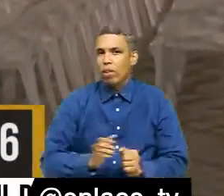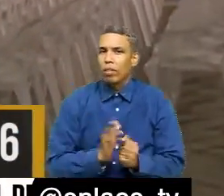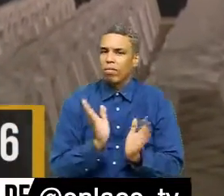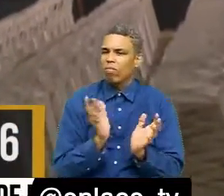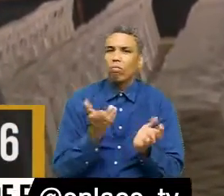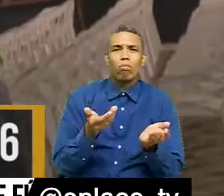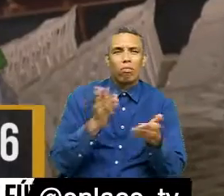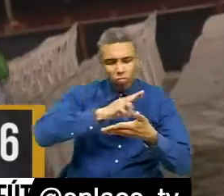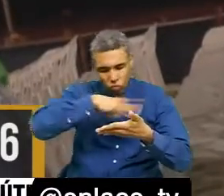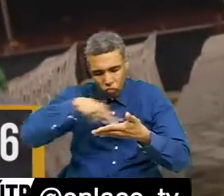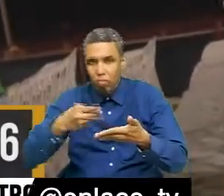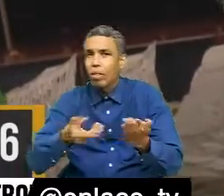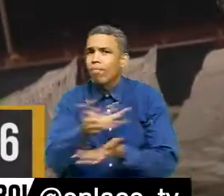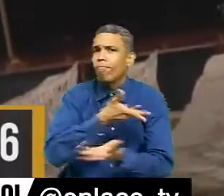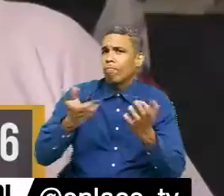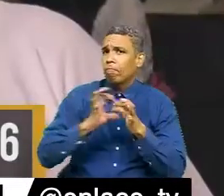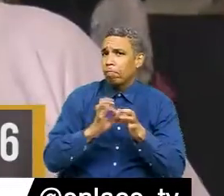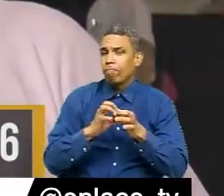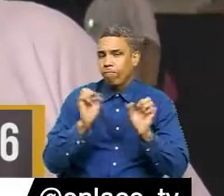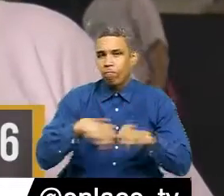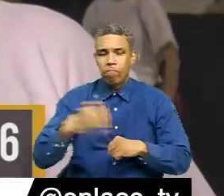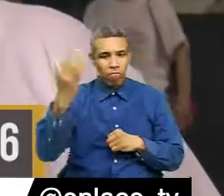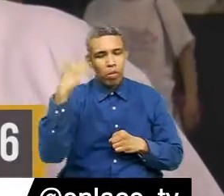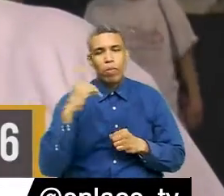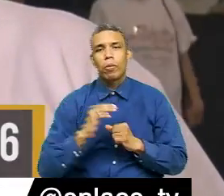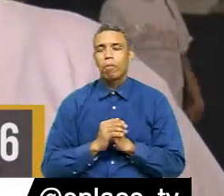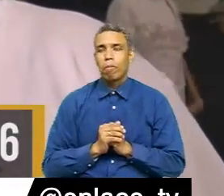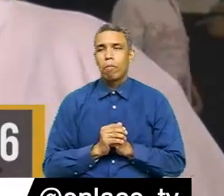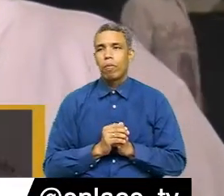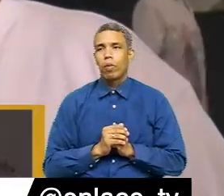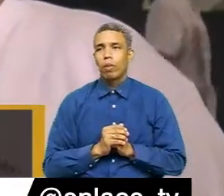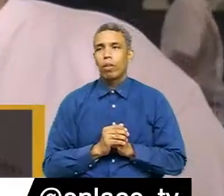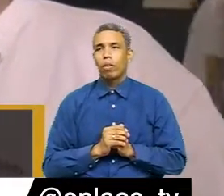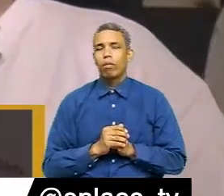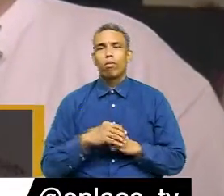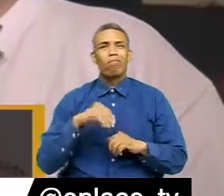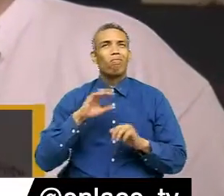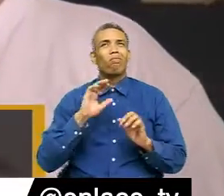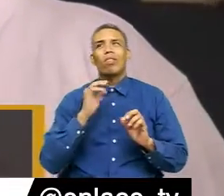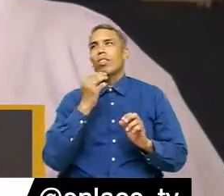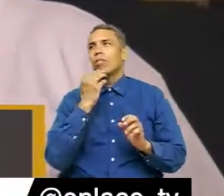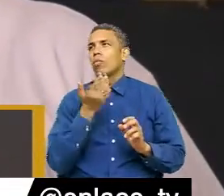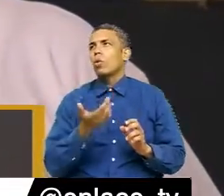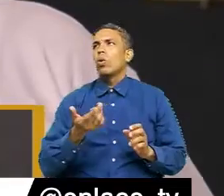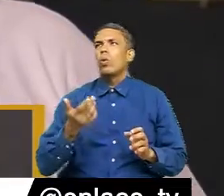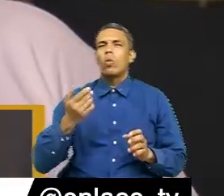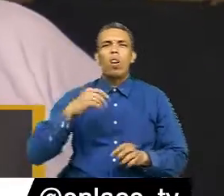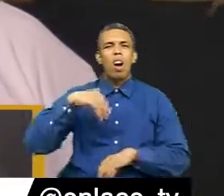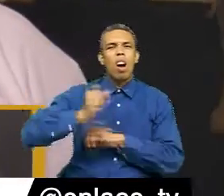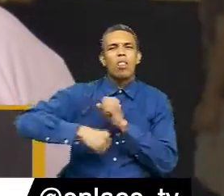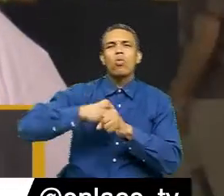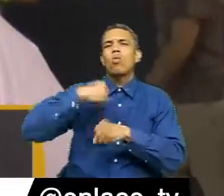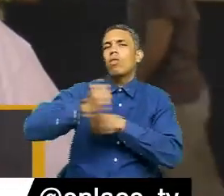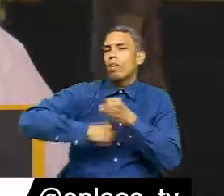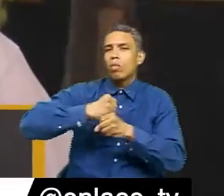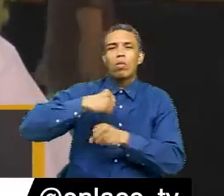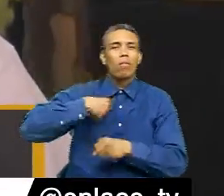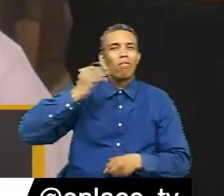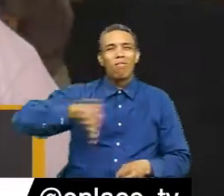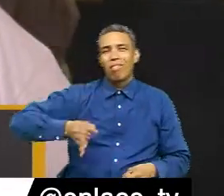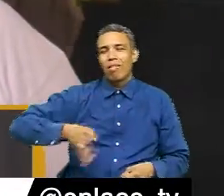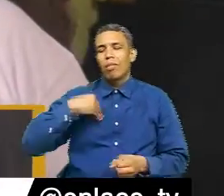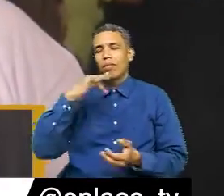familiar y espacios de sano esparcimiento. Nosotros hemos venido en todas las ediciones que hemos realizado del Festival Abra Palabra Barranca Bermeja, es la